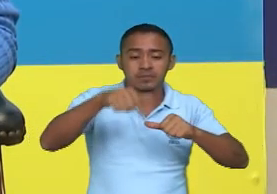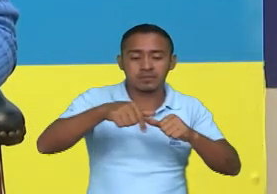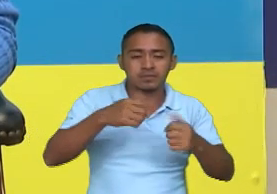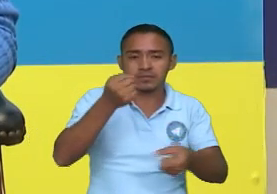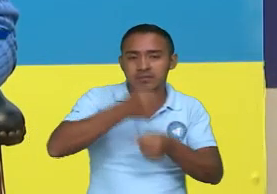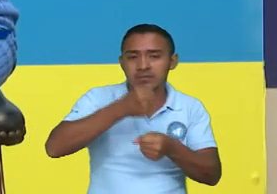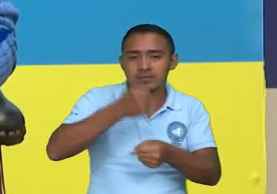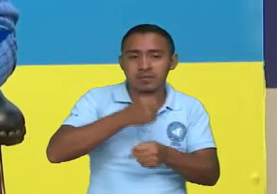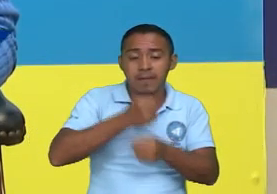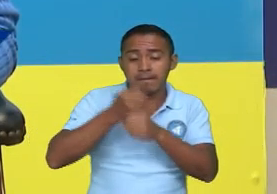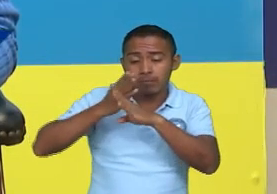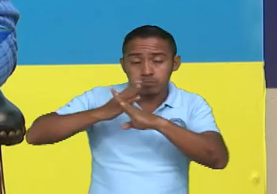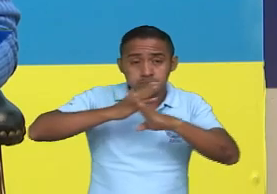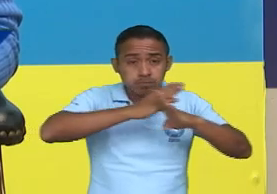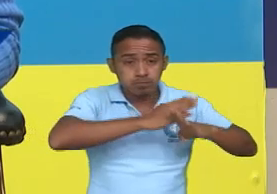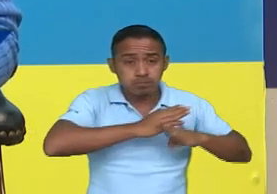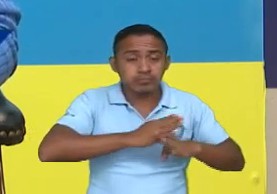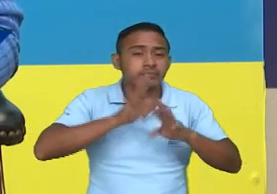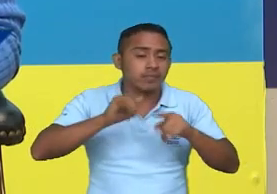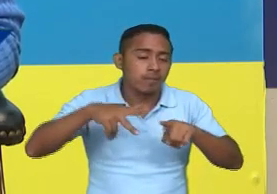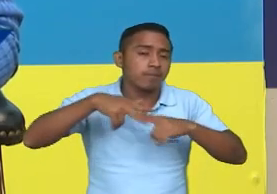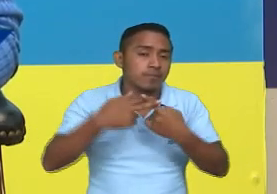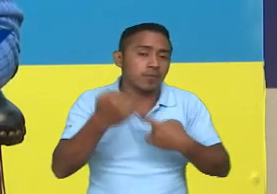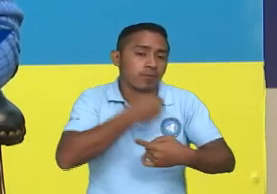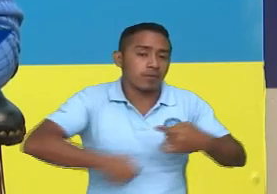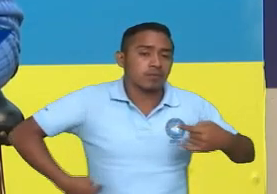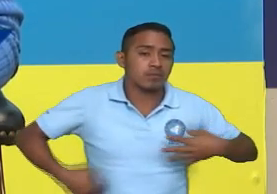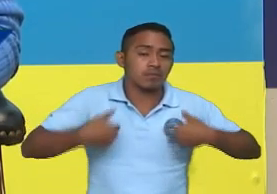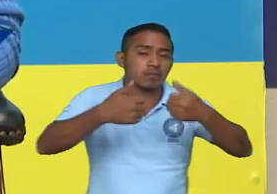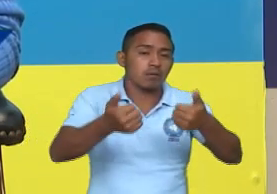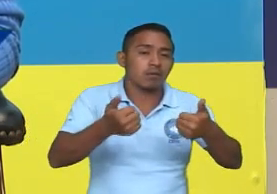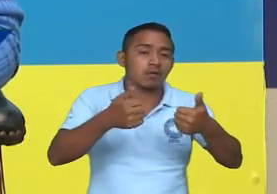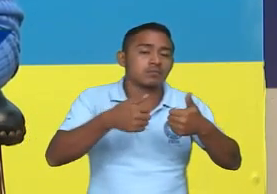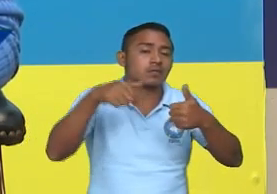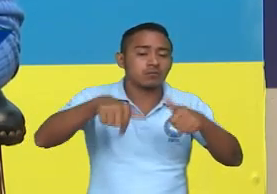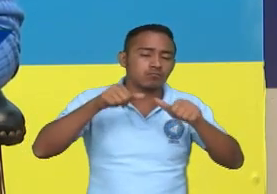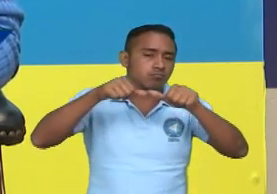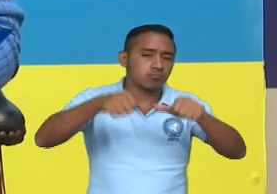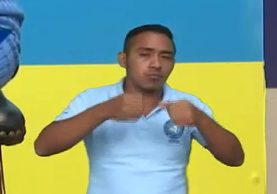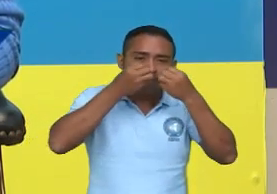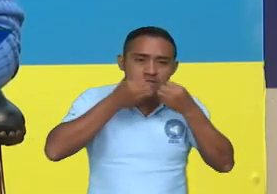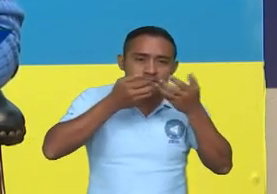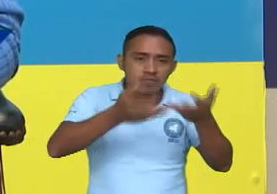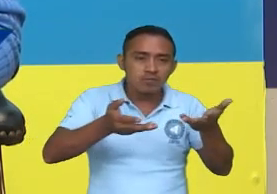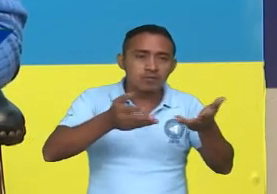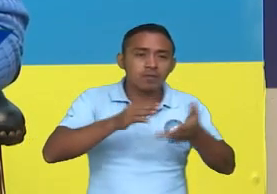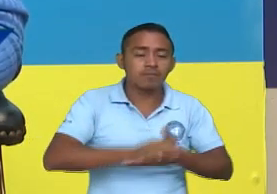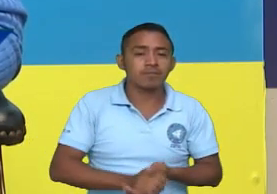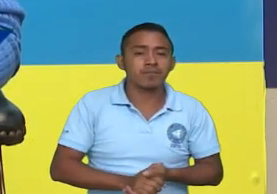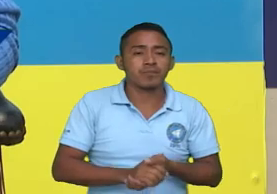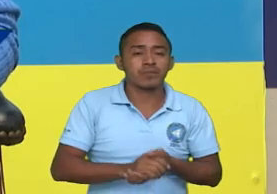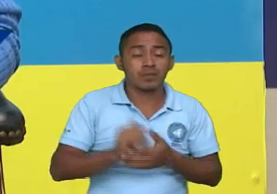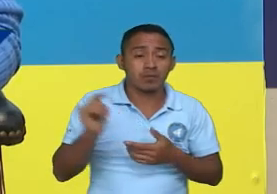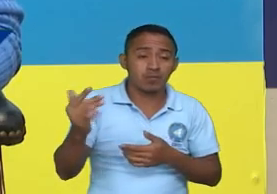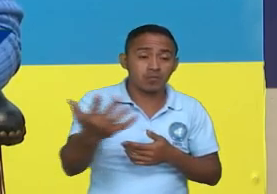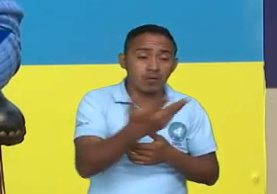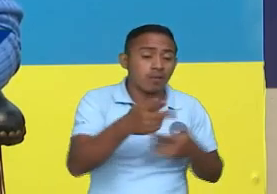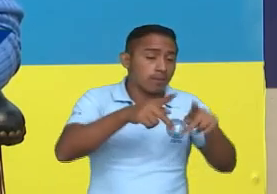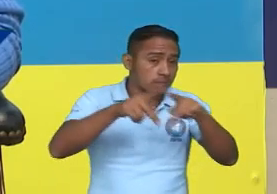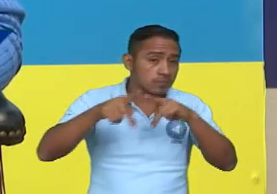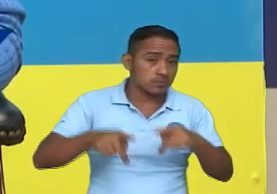pues a toda la familia, como dice usted. Muchas gracias, doctora, por acompañarnos en el programa y brindarnos toda esta información tan importante para nuestros